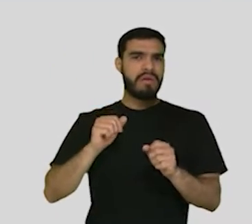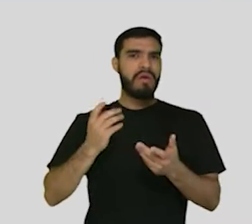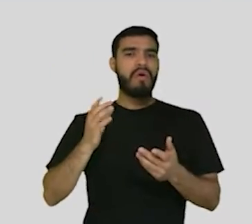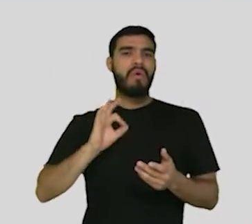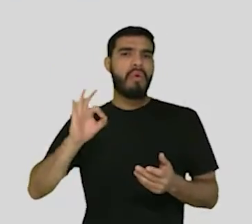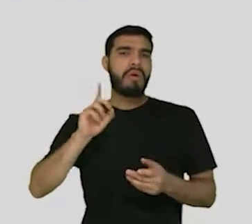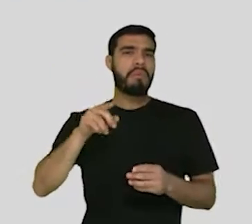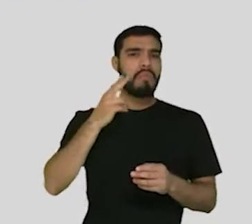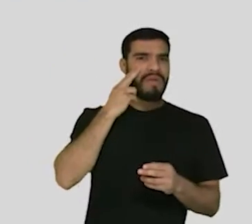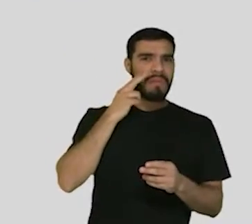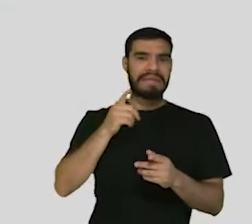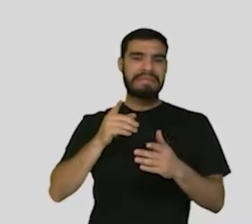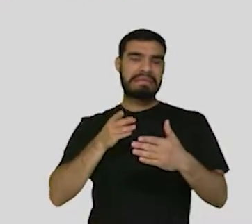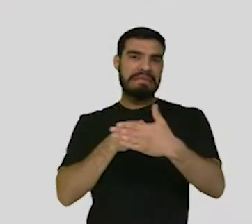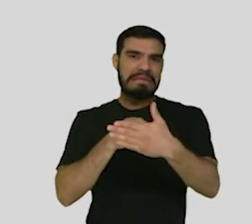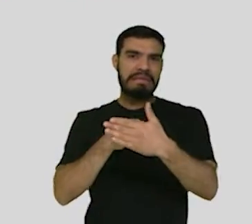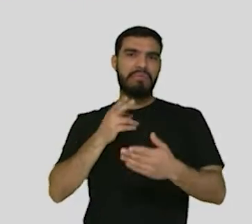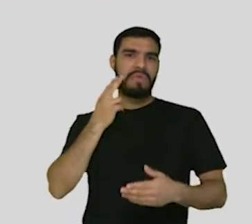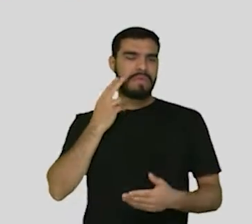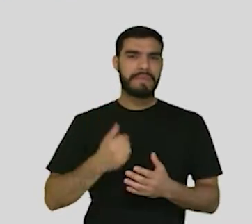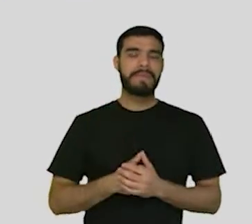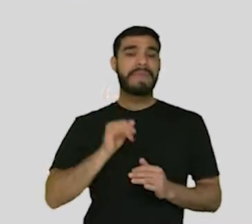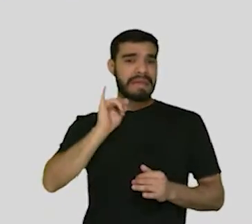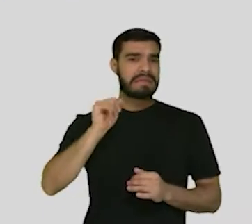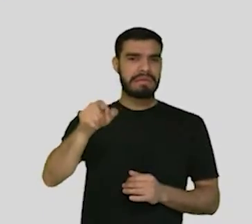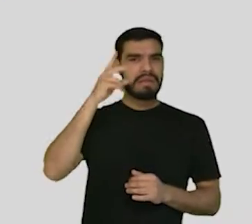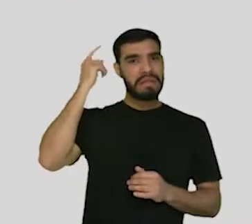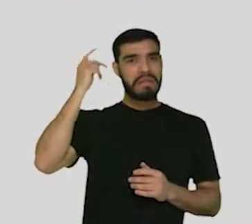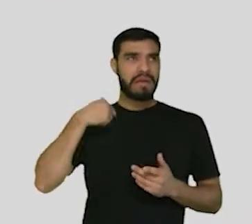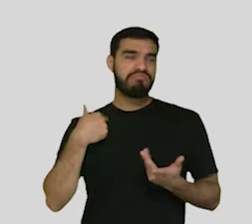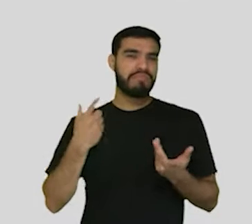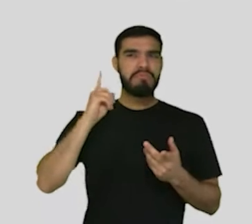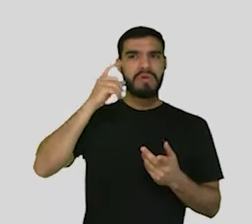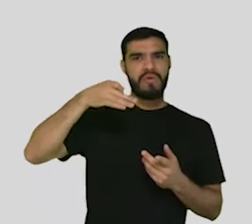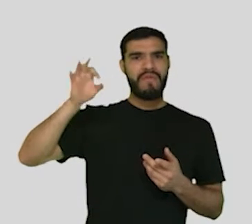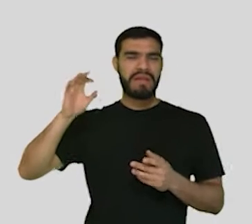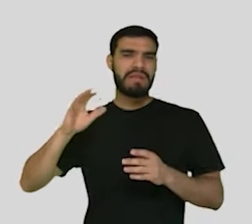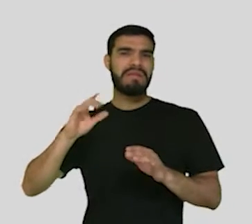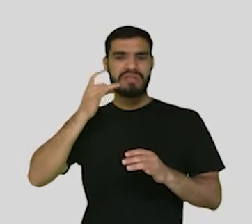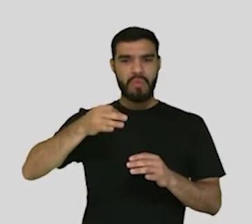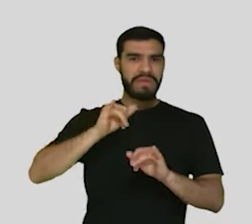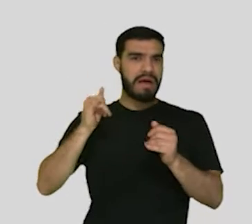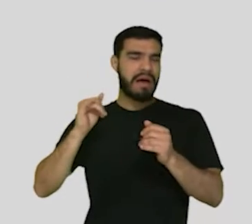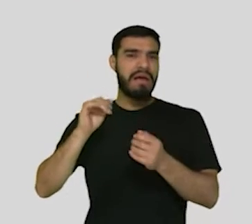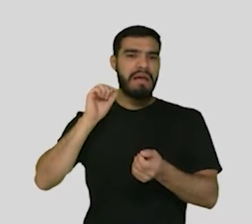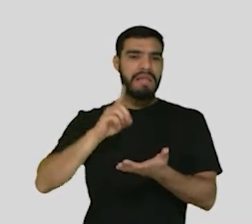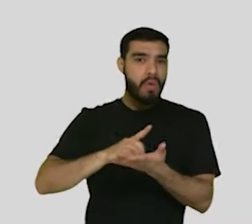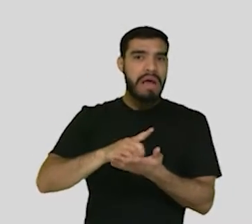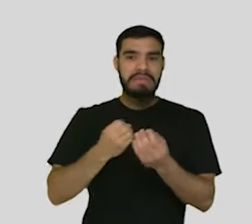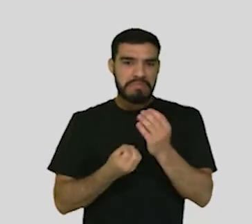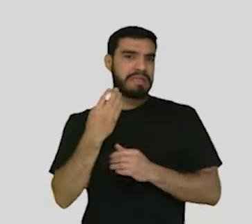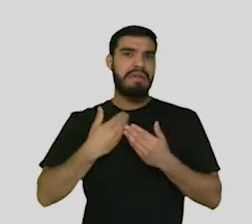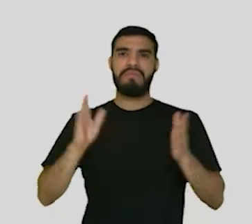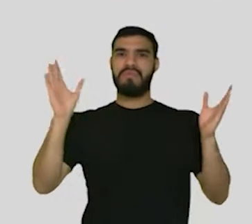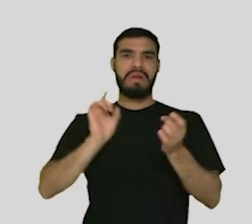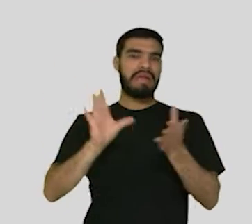via ñaneretame y catu tajave y upeisa ja da upeisa y ja estamos en democracia y todo se podía